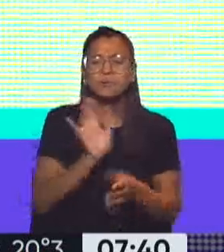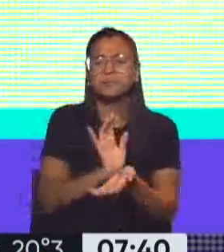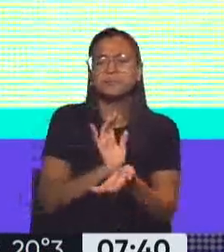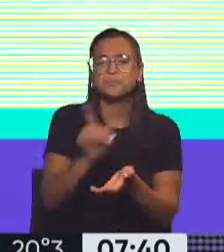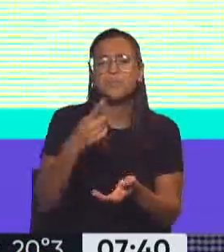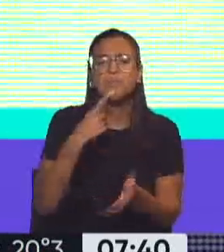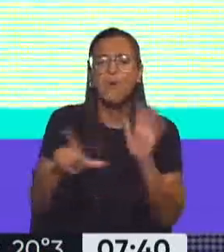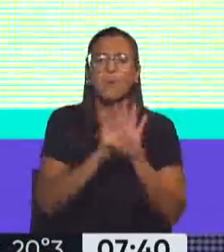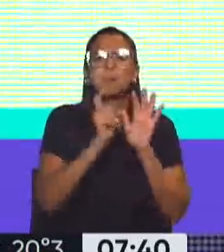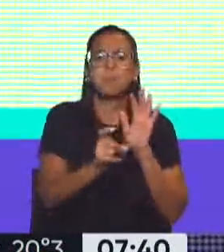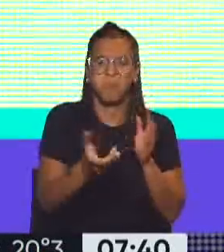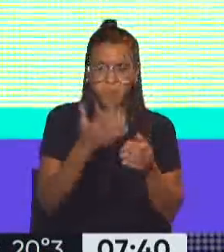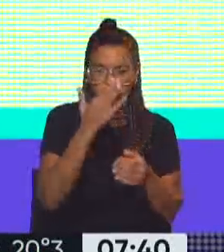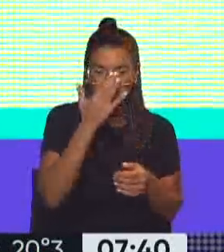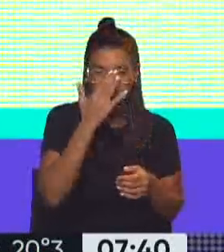manera ilegal?